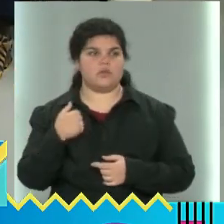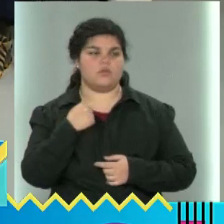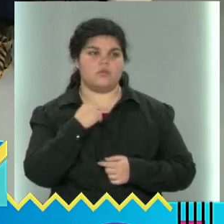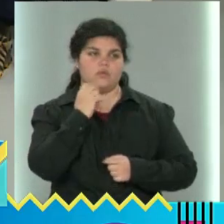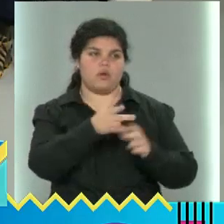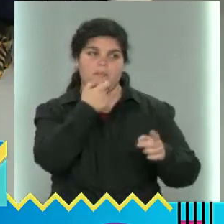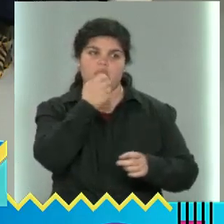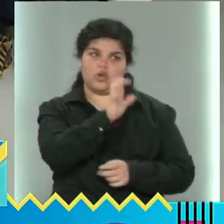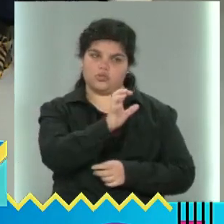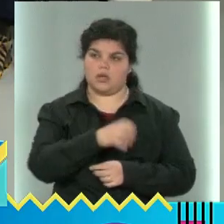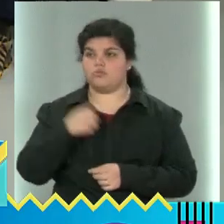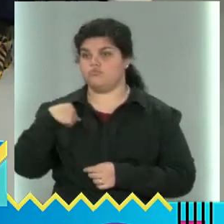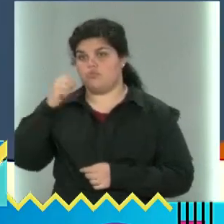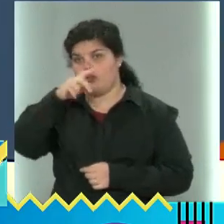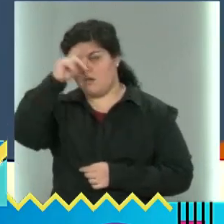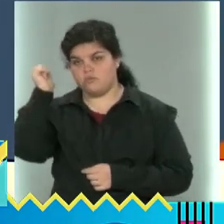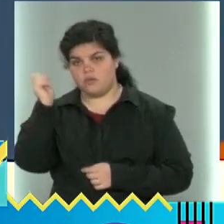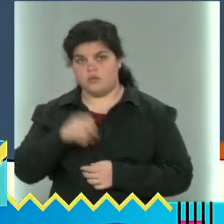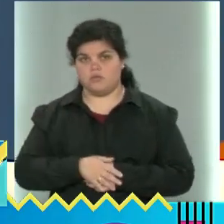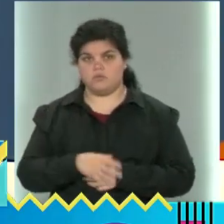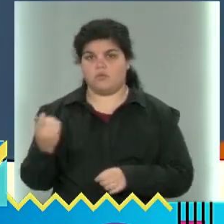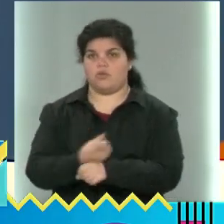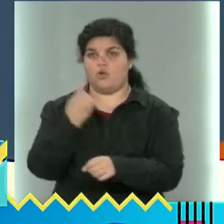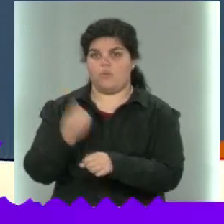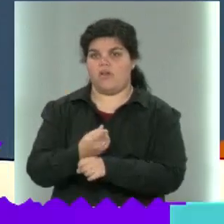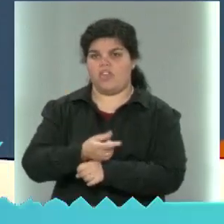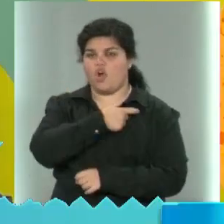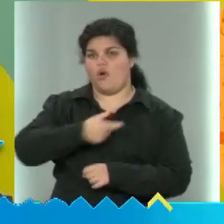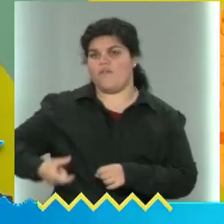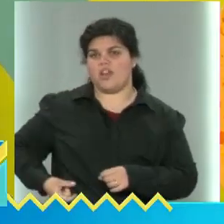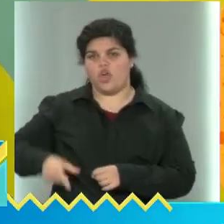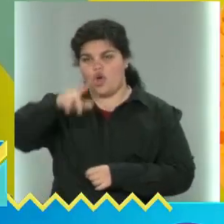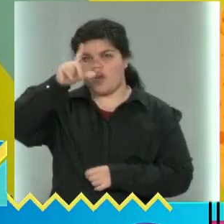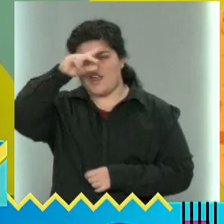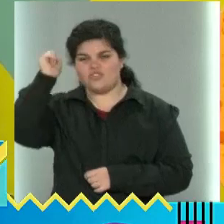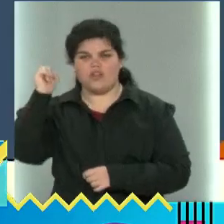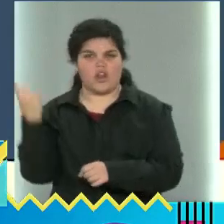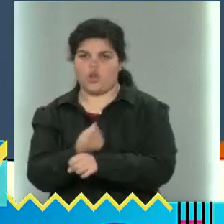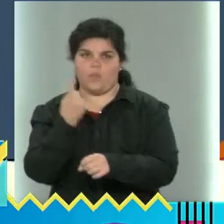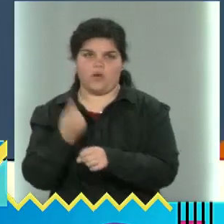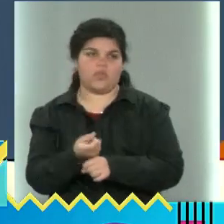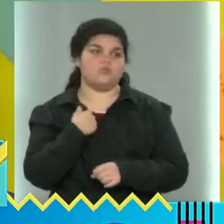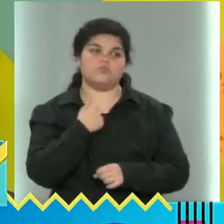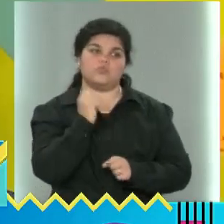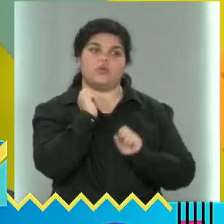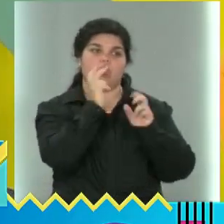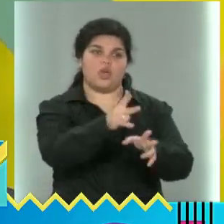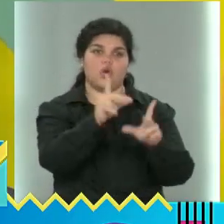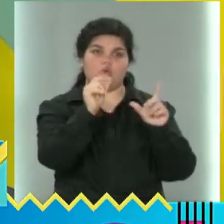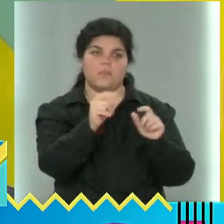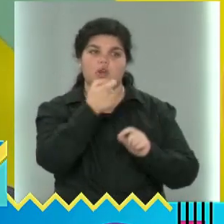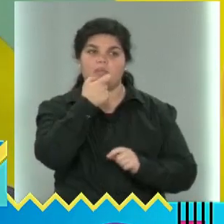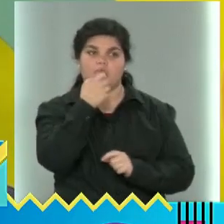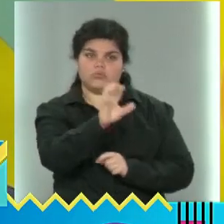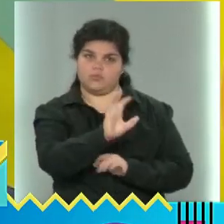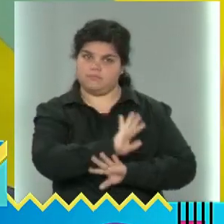Los números porque de Mendoza. No puede hacer nada el gobernador con lo que pasa a nivel nacional. No, por eso, pero estoy hablando de los números de Mendoza. En Mendoza el empleo, lo